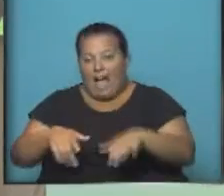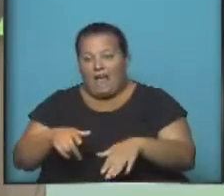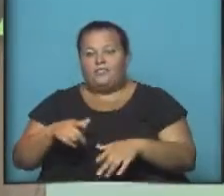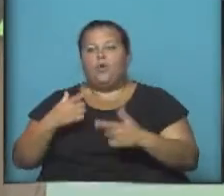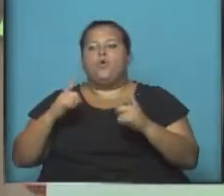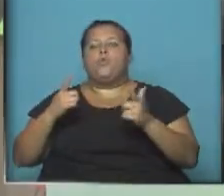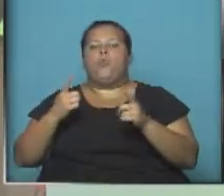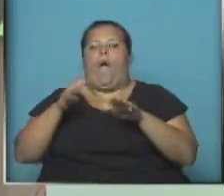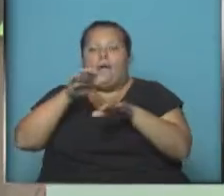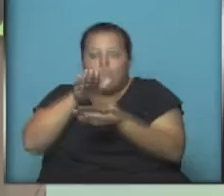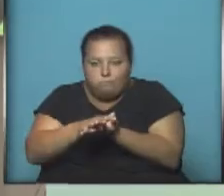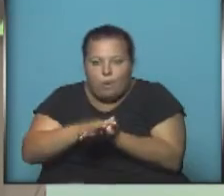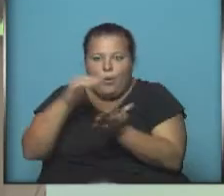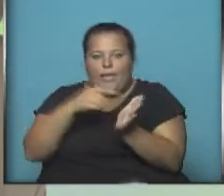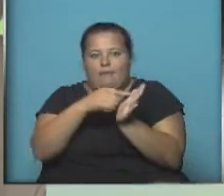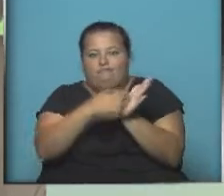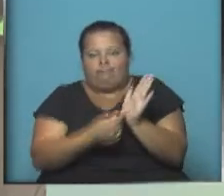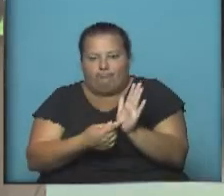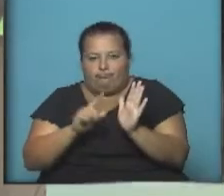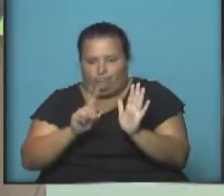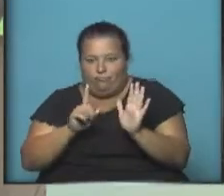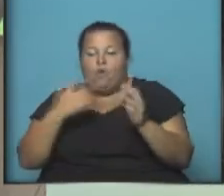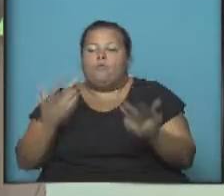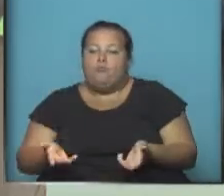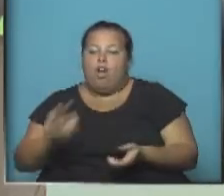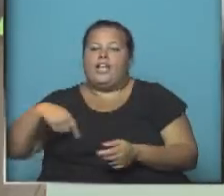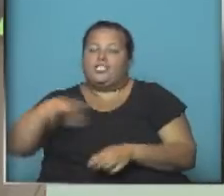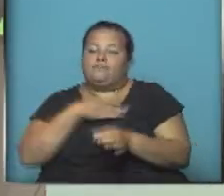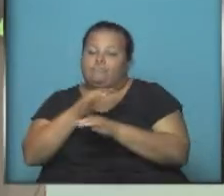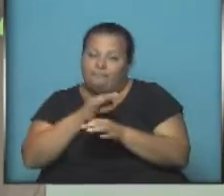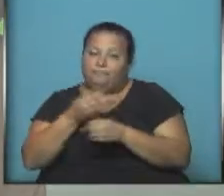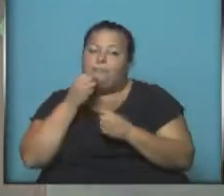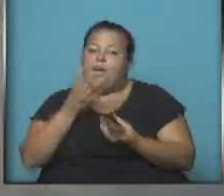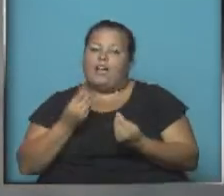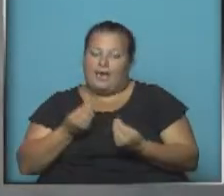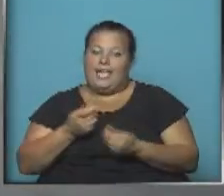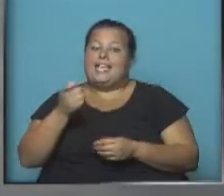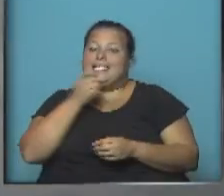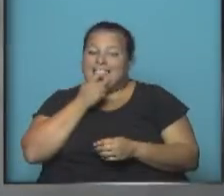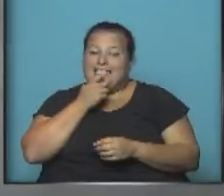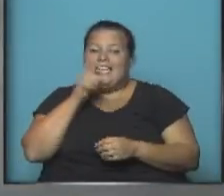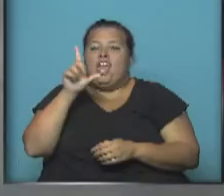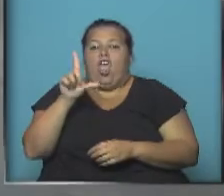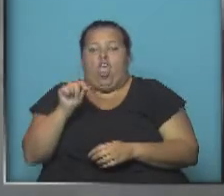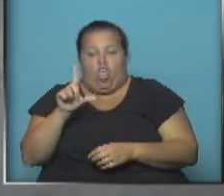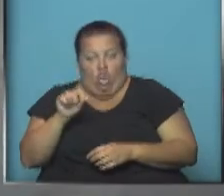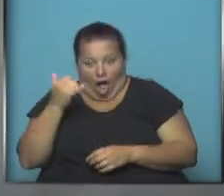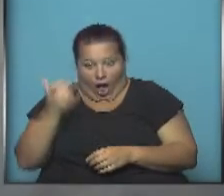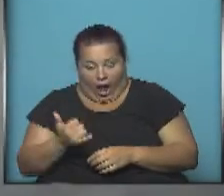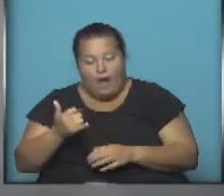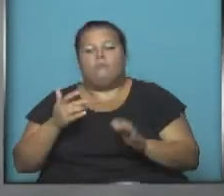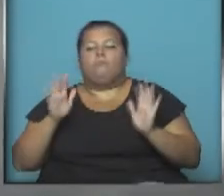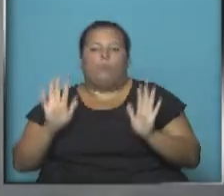tenemos un buen apoyo del arco del pie. Por eso nosotros lo que recomendamos es, si empiezan a sufrir ese tipo de dolores,